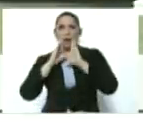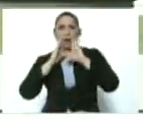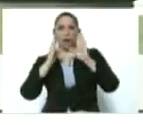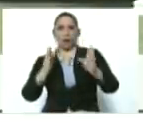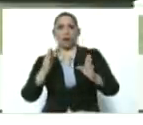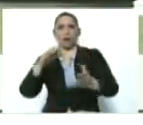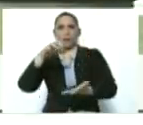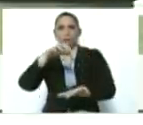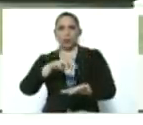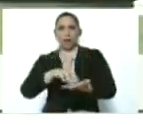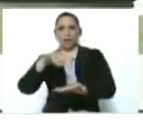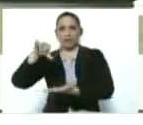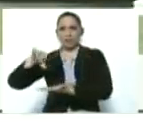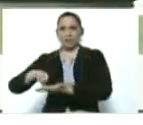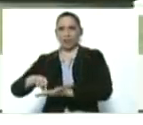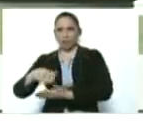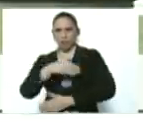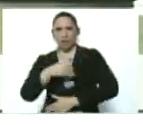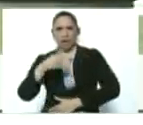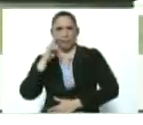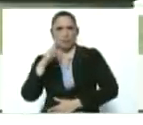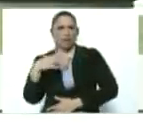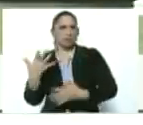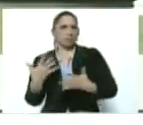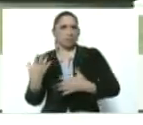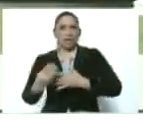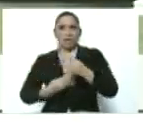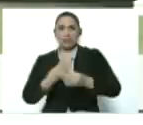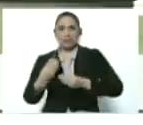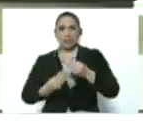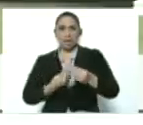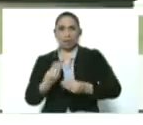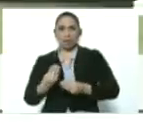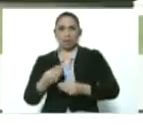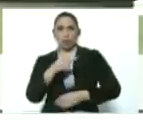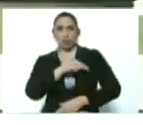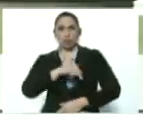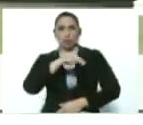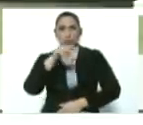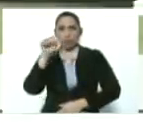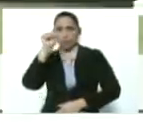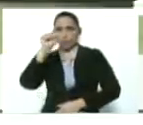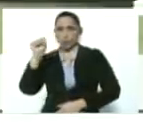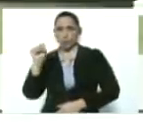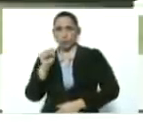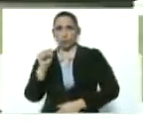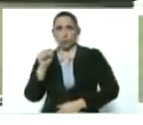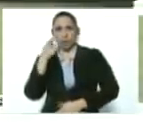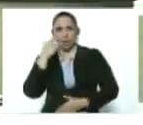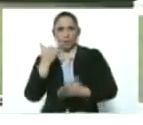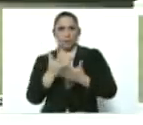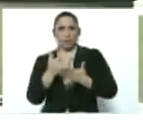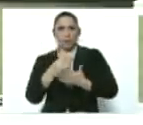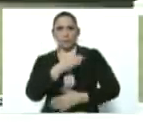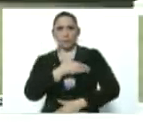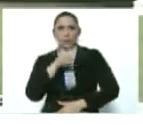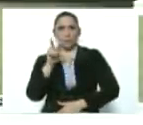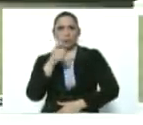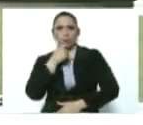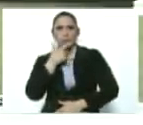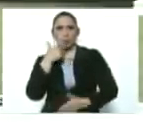del centro quieren ver que estamos haciendo de punta a punta de norte a sur de este a oeste venezuela misión venezuela bella